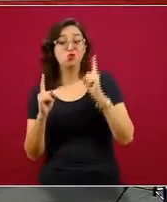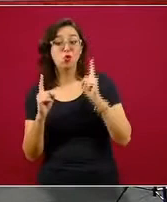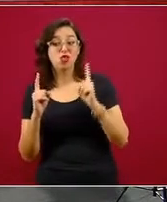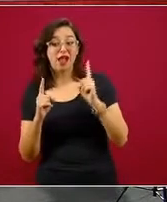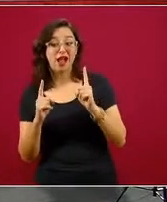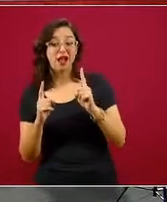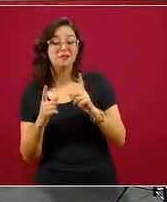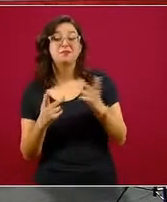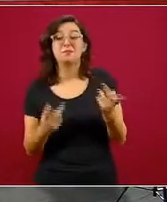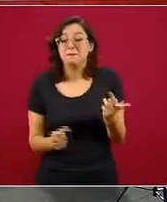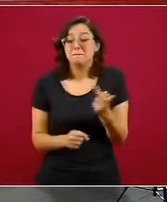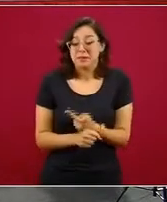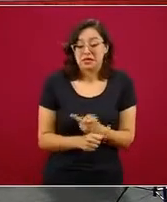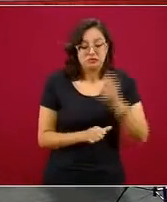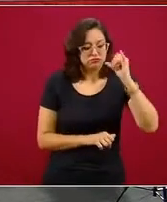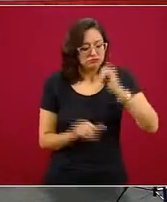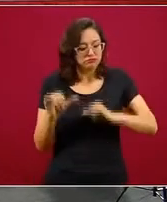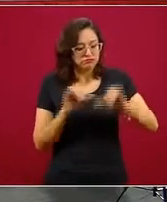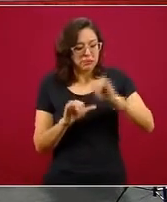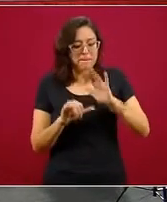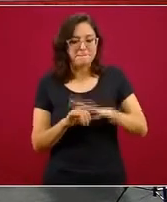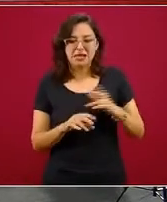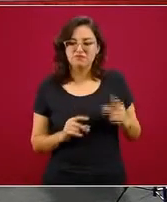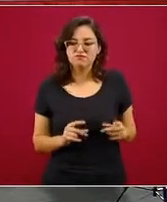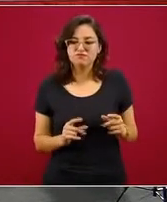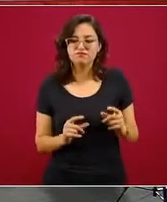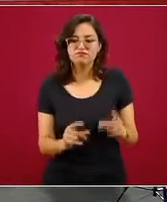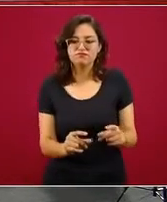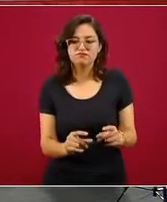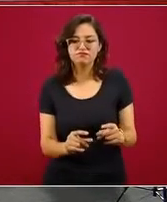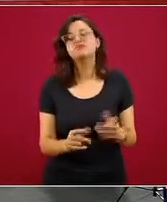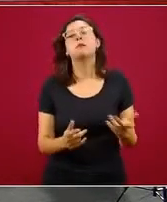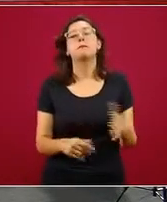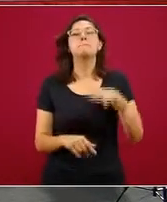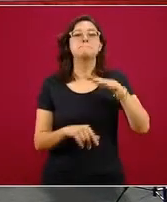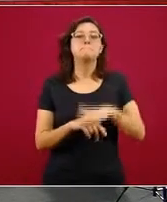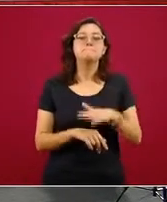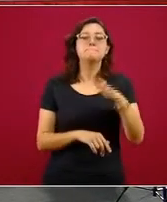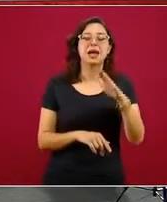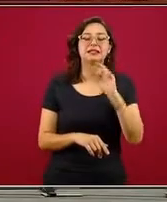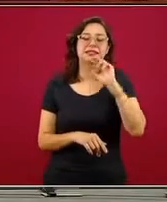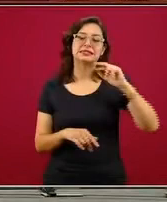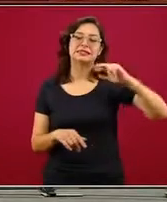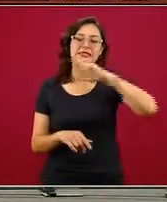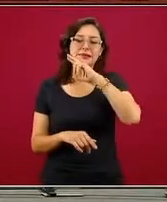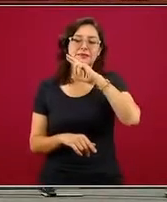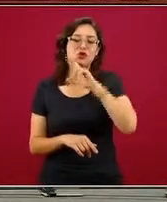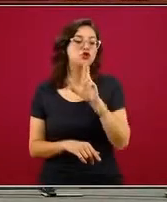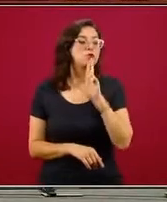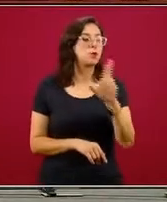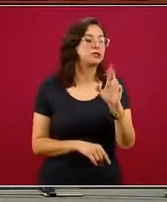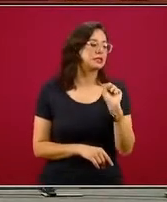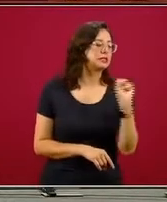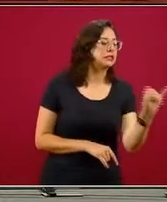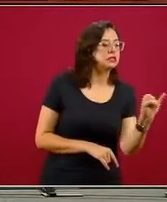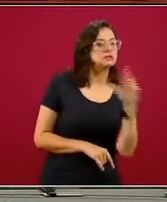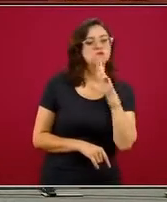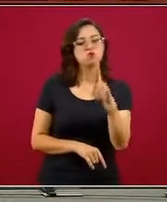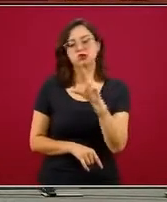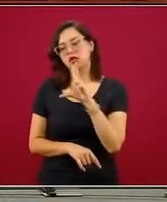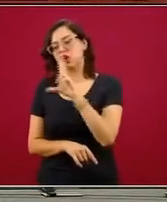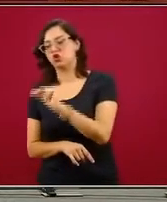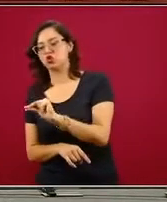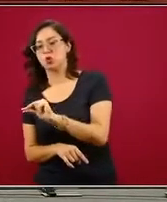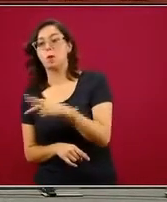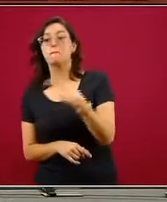más rápido se haga el procesamiento, más rápido pasan a la condición de confirmados o se descartan, pero tenemos